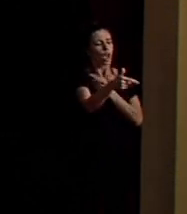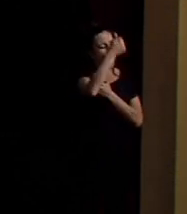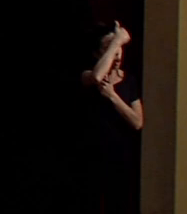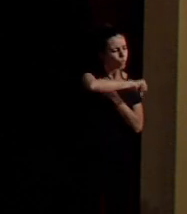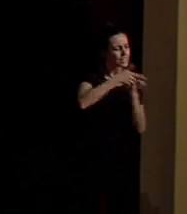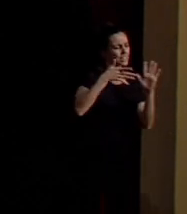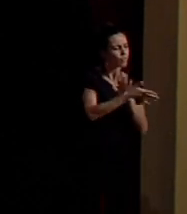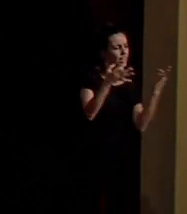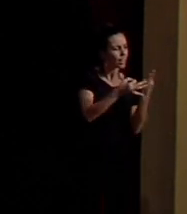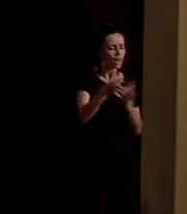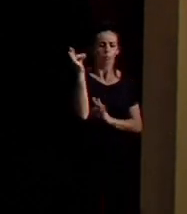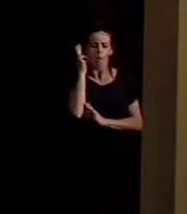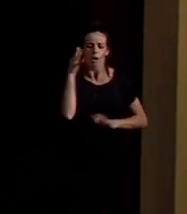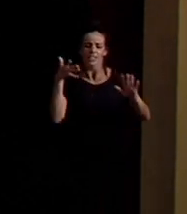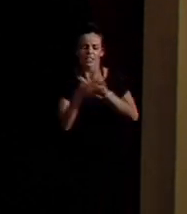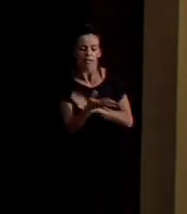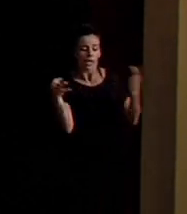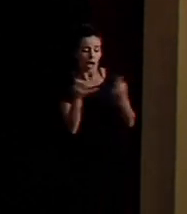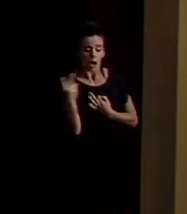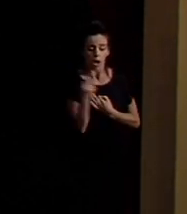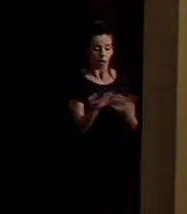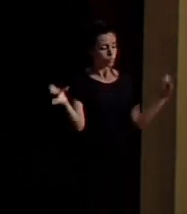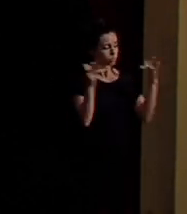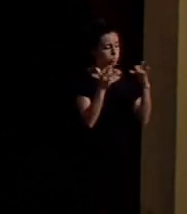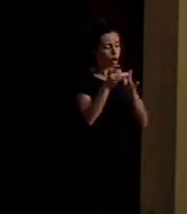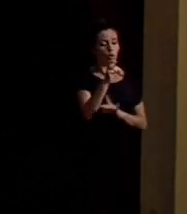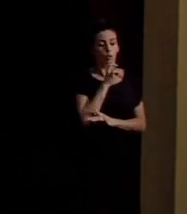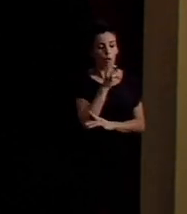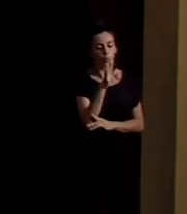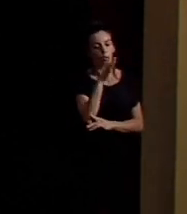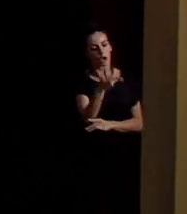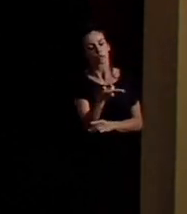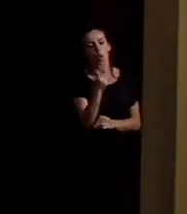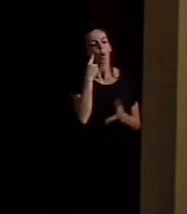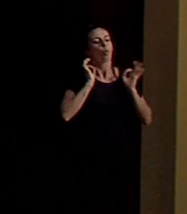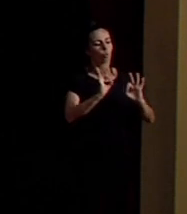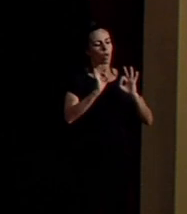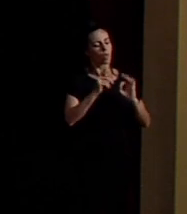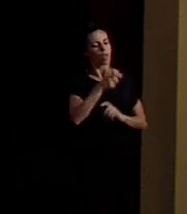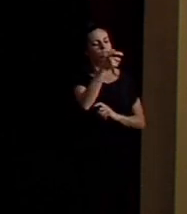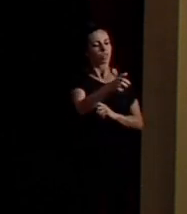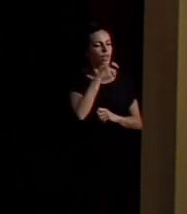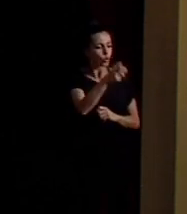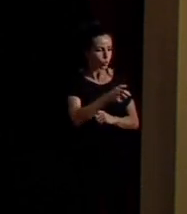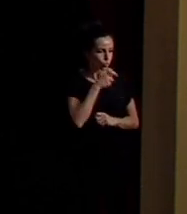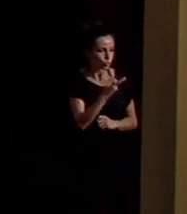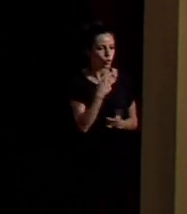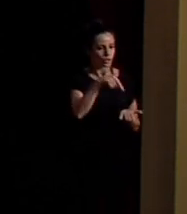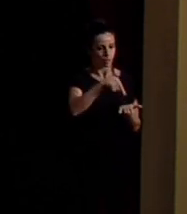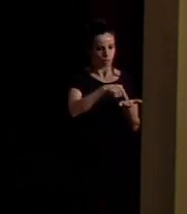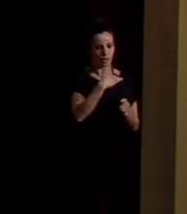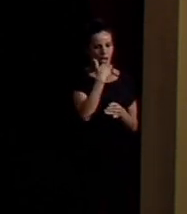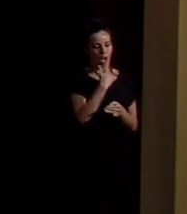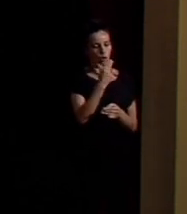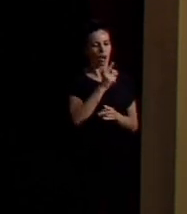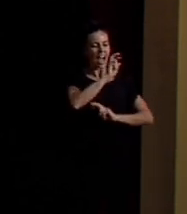y de cómo tenemos que relacionarnos. Por eso, mucho cuidado en todos esos discursos que reclaman una regulación de la